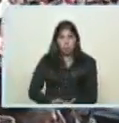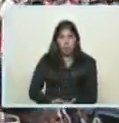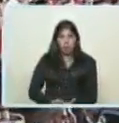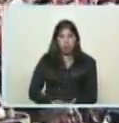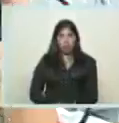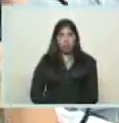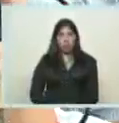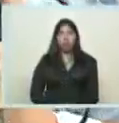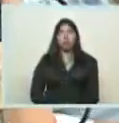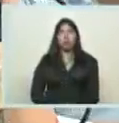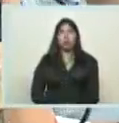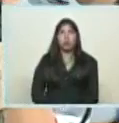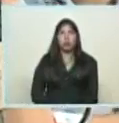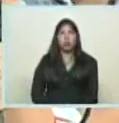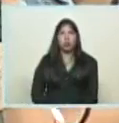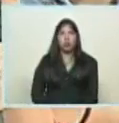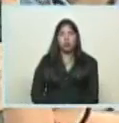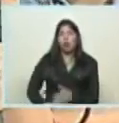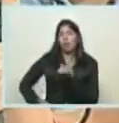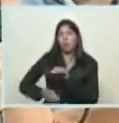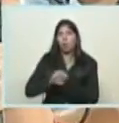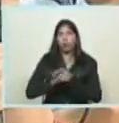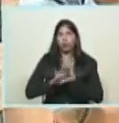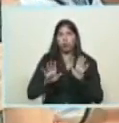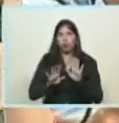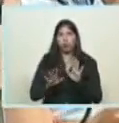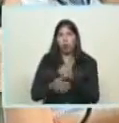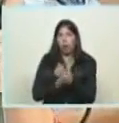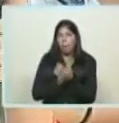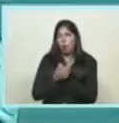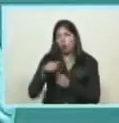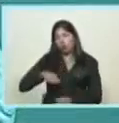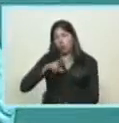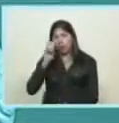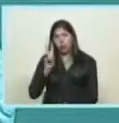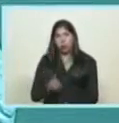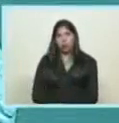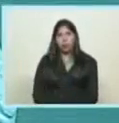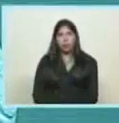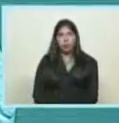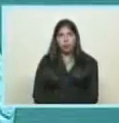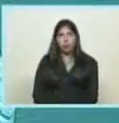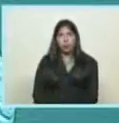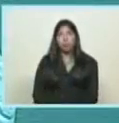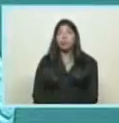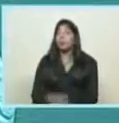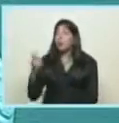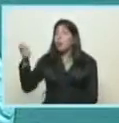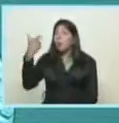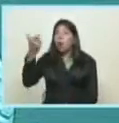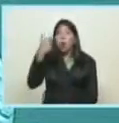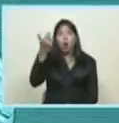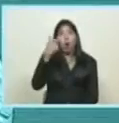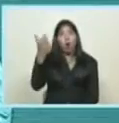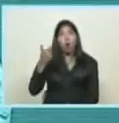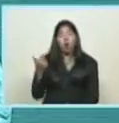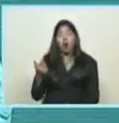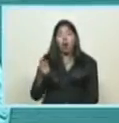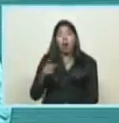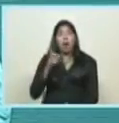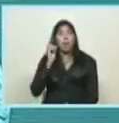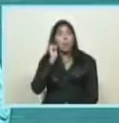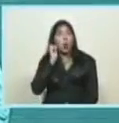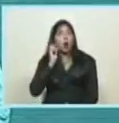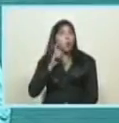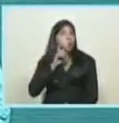embarazadas, preñadas de vida, de futuro, de amor por esta patria. Bueno, vamos a buscar a las barrigonas, le hago un llamado a las barrigonas,